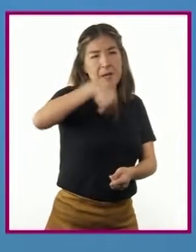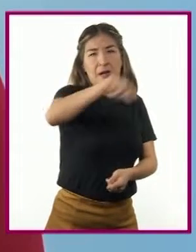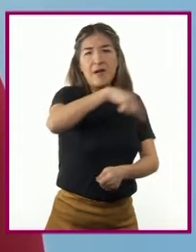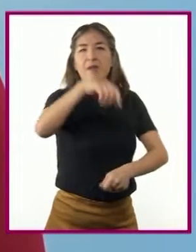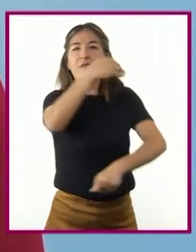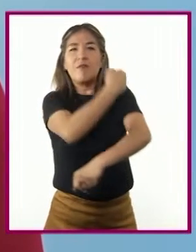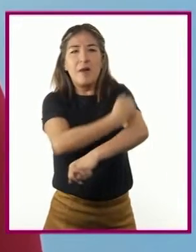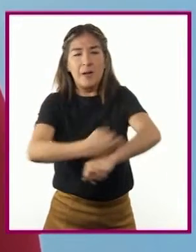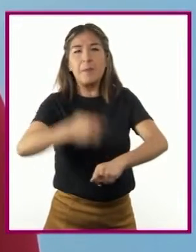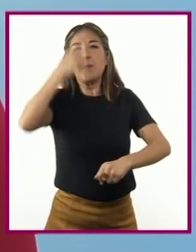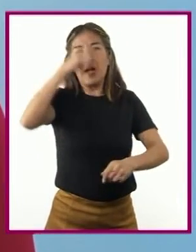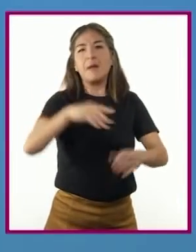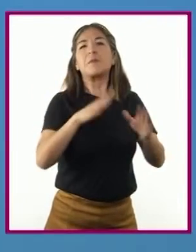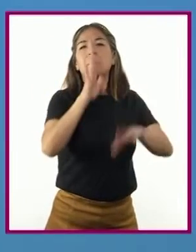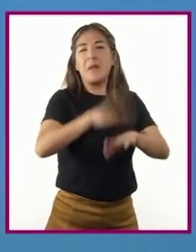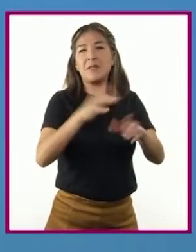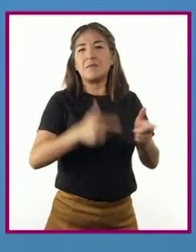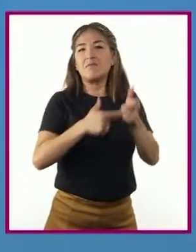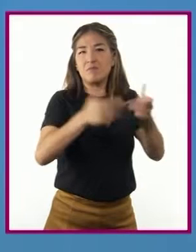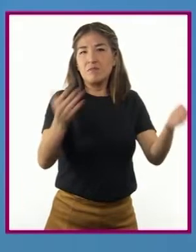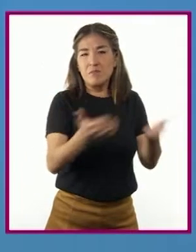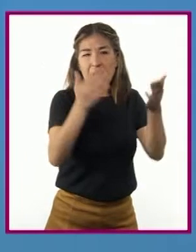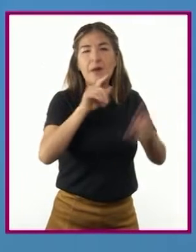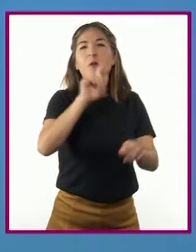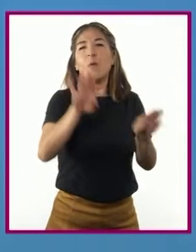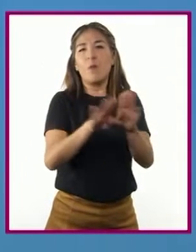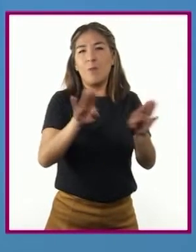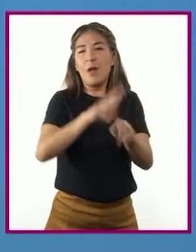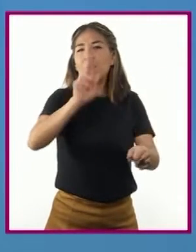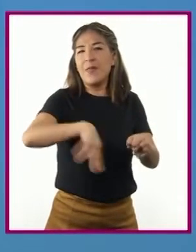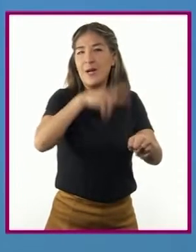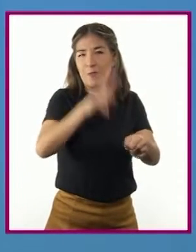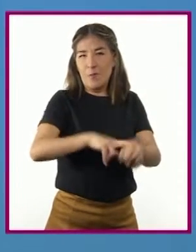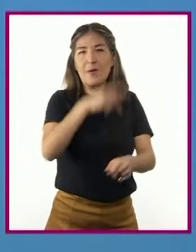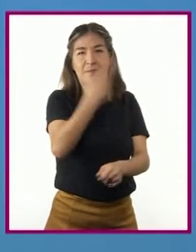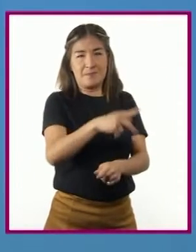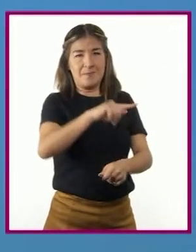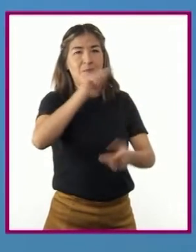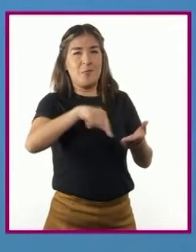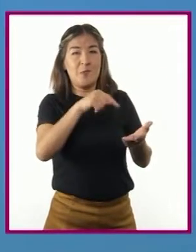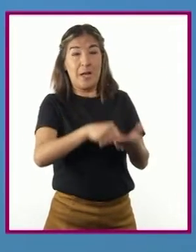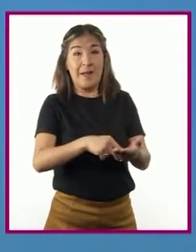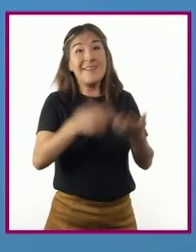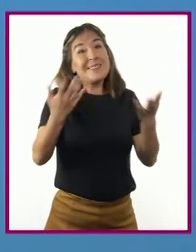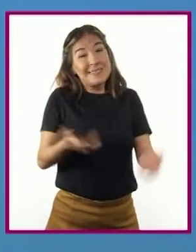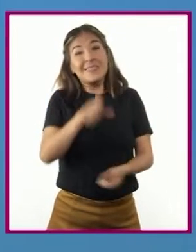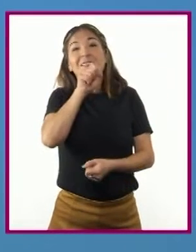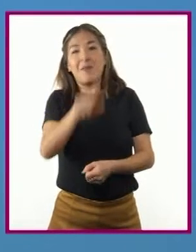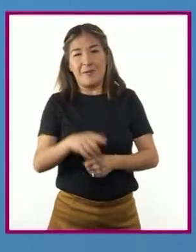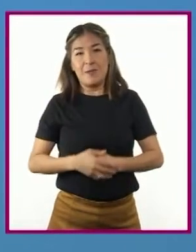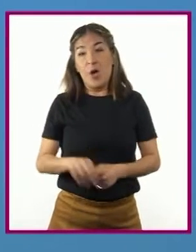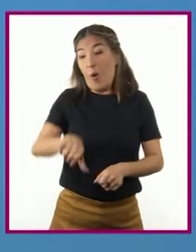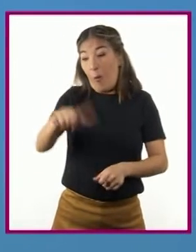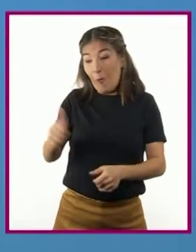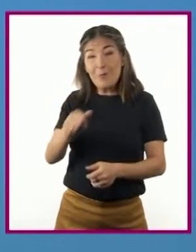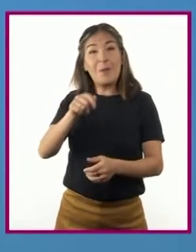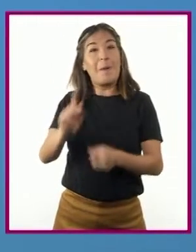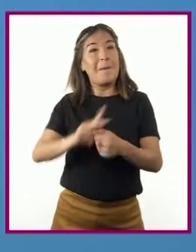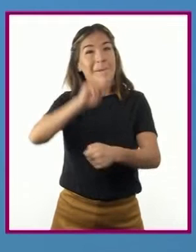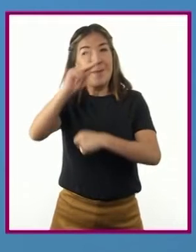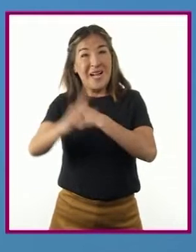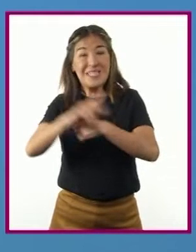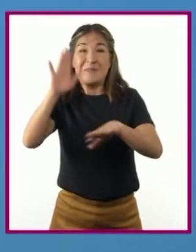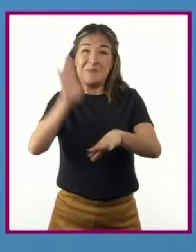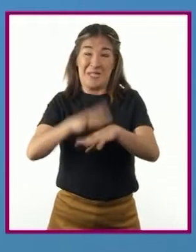familias para fomentar el crecimiento natural de la población. Sin embargo, en los países más poblados del